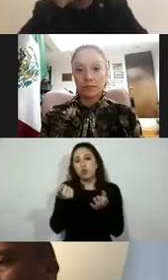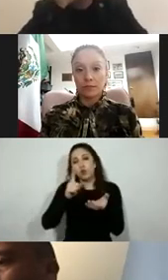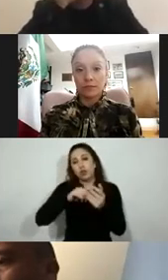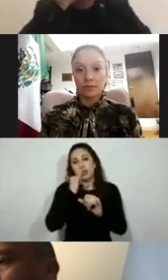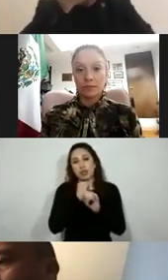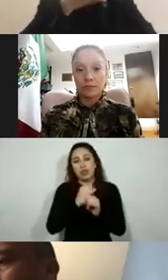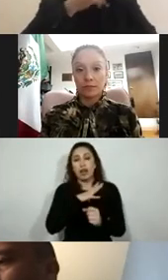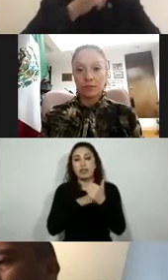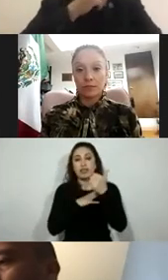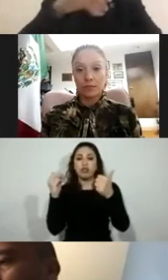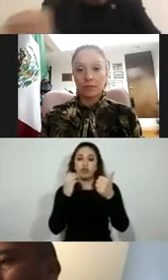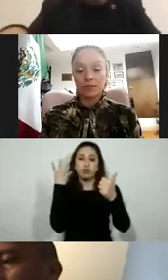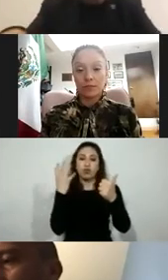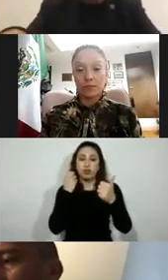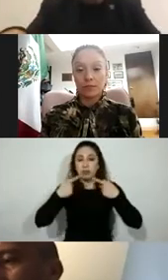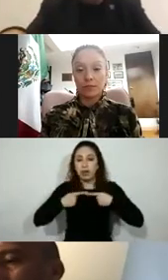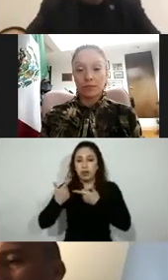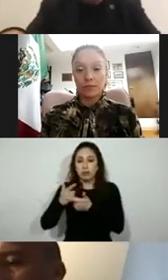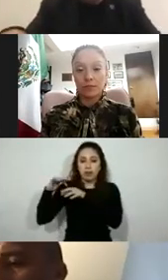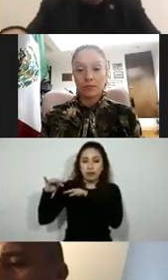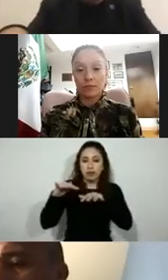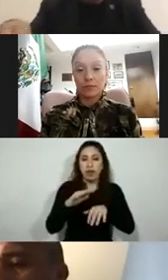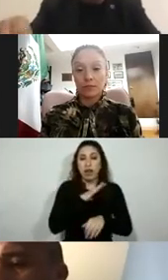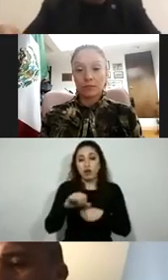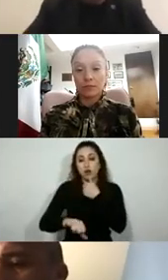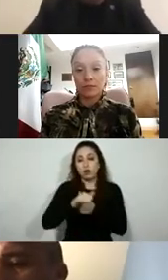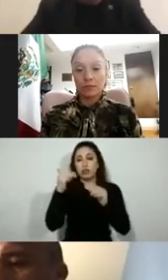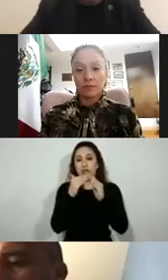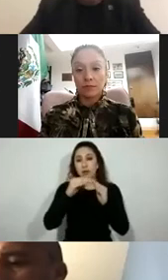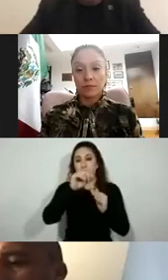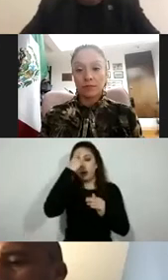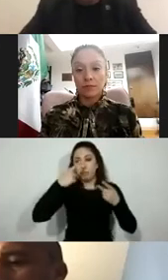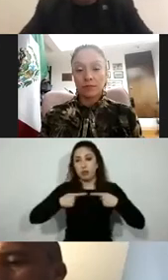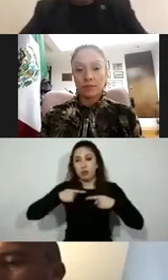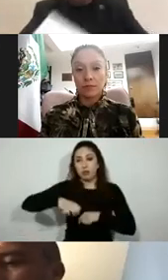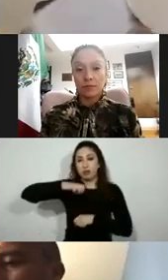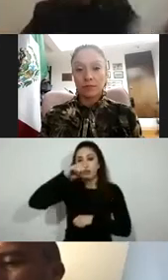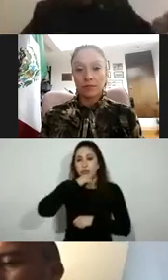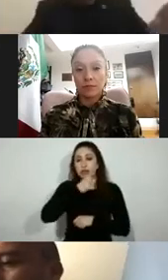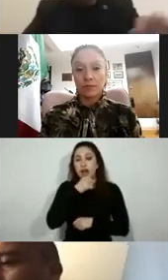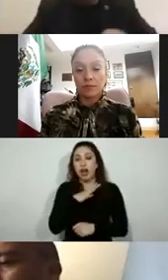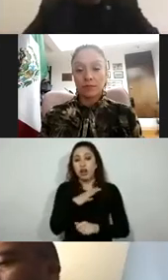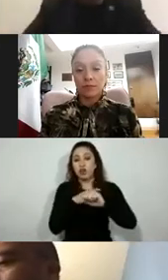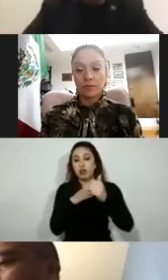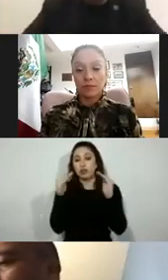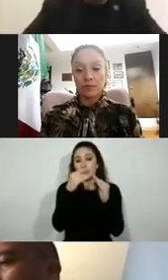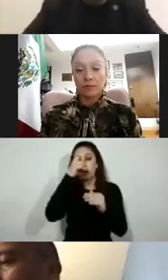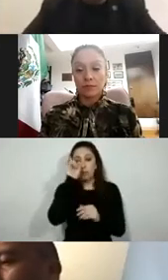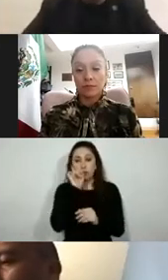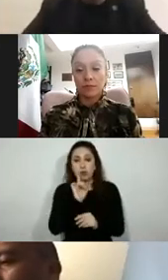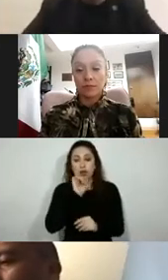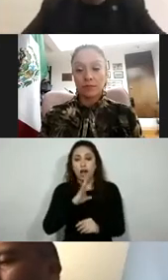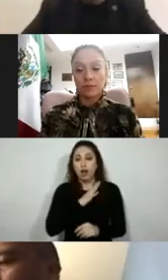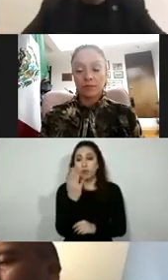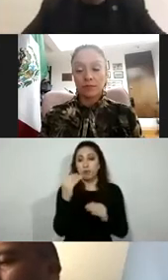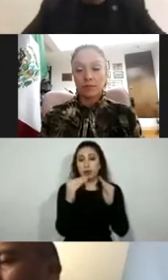aire libre, 11 casas del adulto mayor, 11 casas de las mujeres, 9 casas de rehabilitación para personas